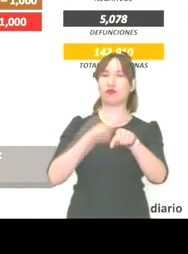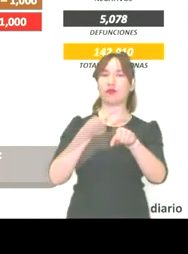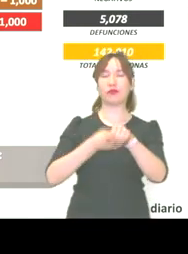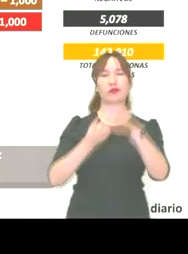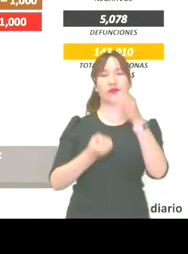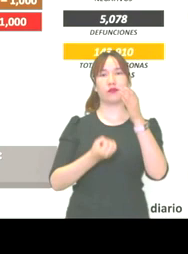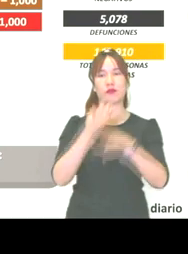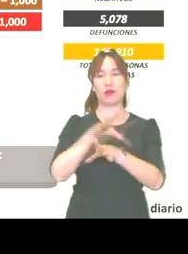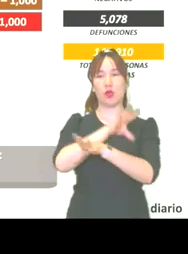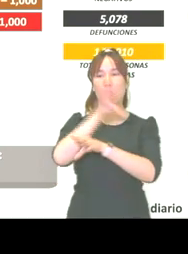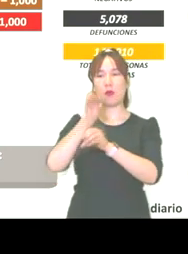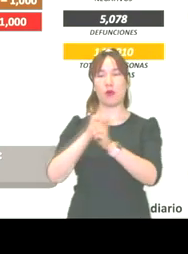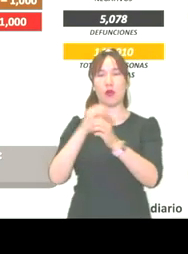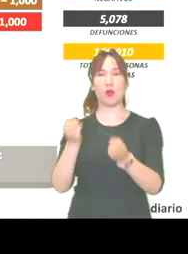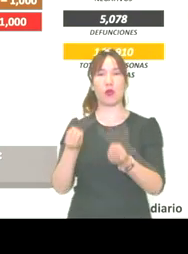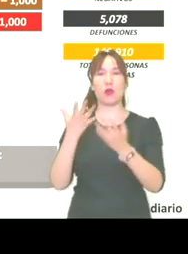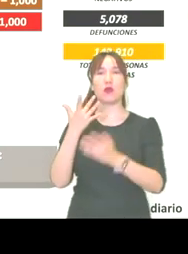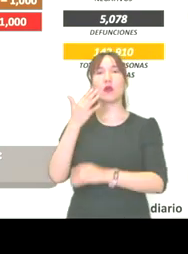ellos tenemos ya